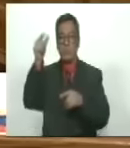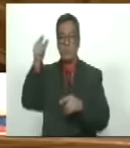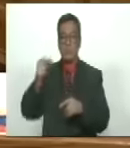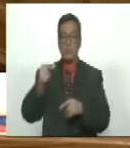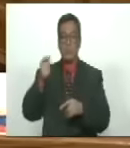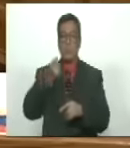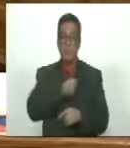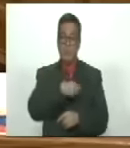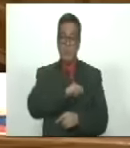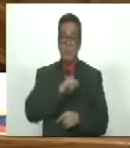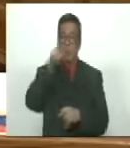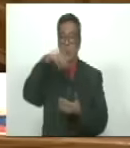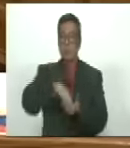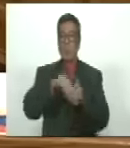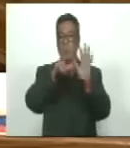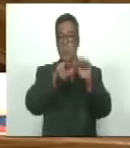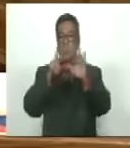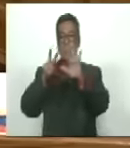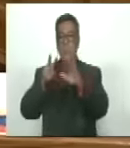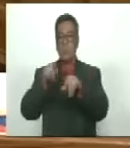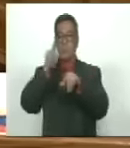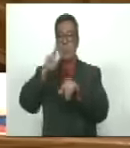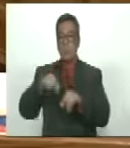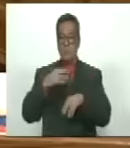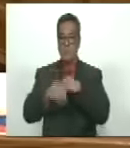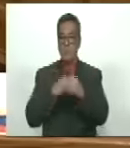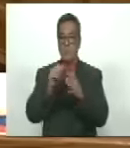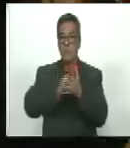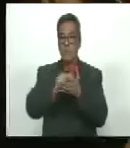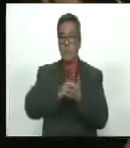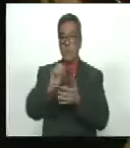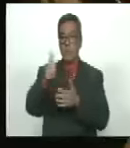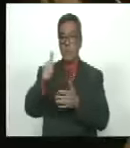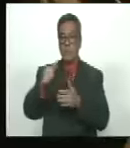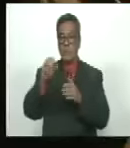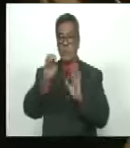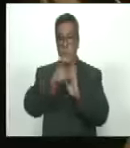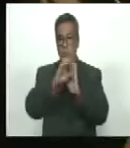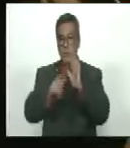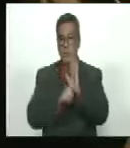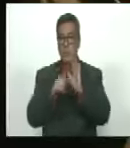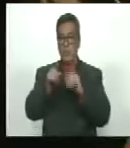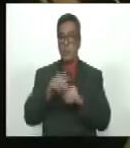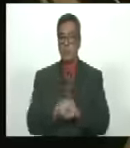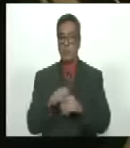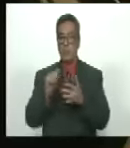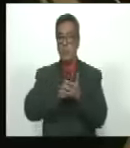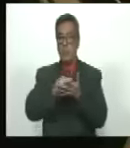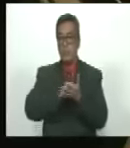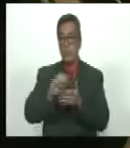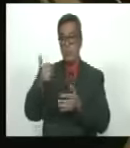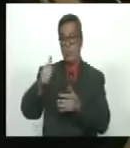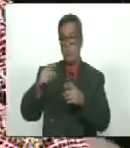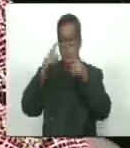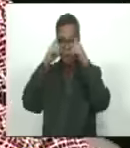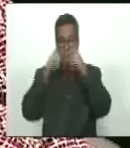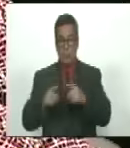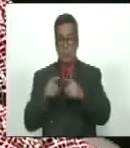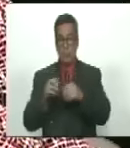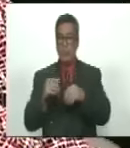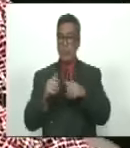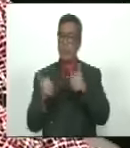Español de 1877 y que está también establecido en el artículo 10 de nuestra Constitución. El artículo 10 determina cuál